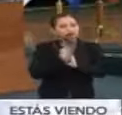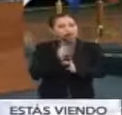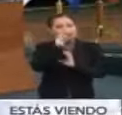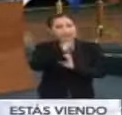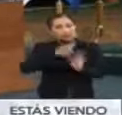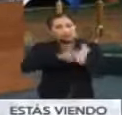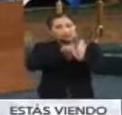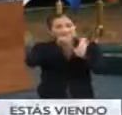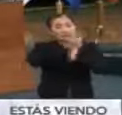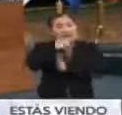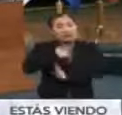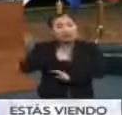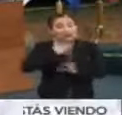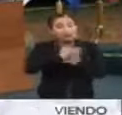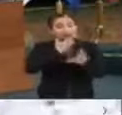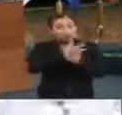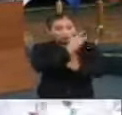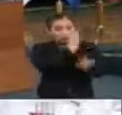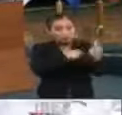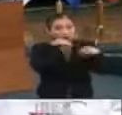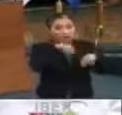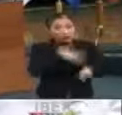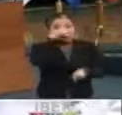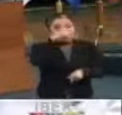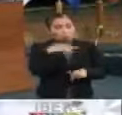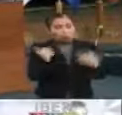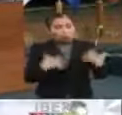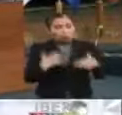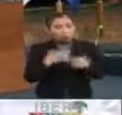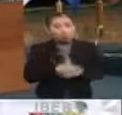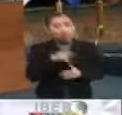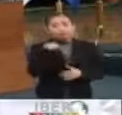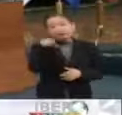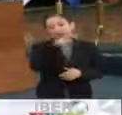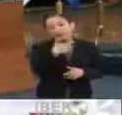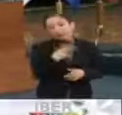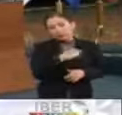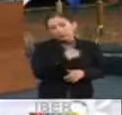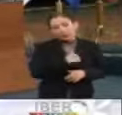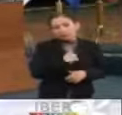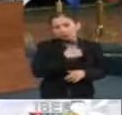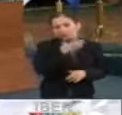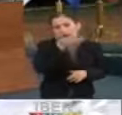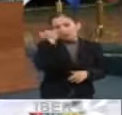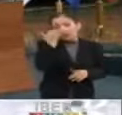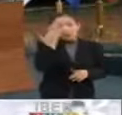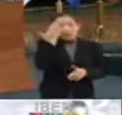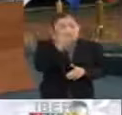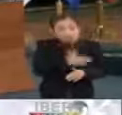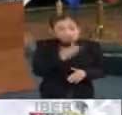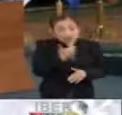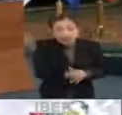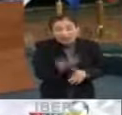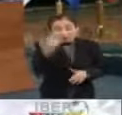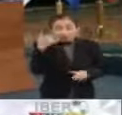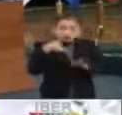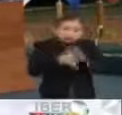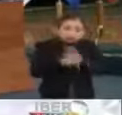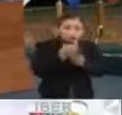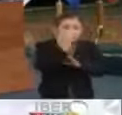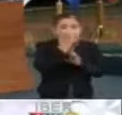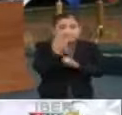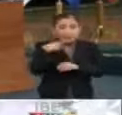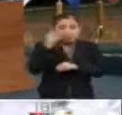jefes de departamento de Canadá y de Estados Unidos en México. Sí. Esto lamentablemente no se ha sabido lo suficiente, Omar, Ana,